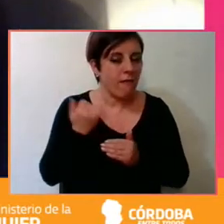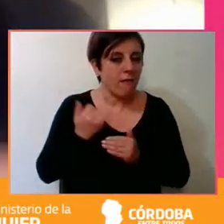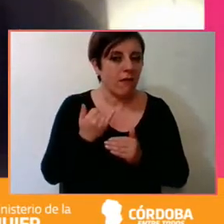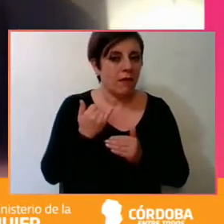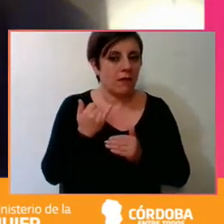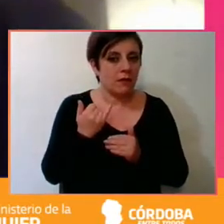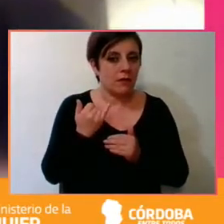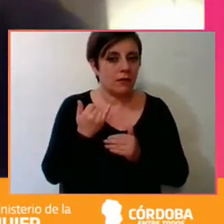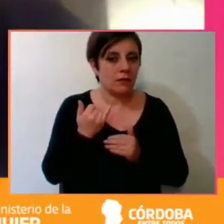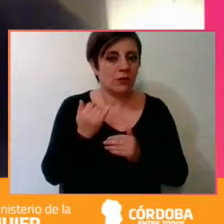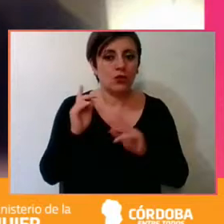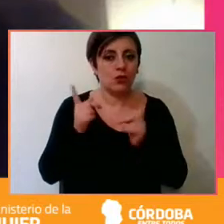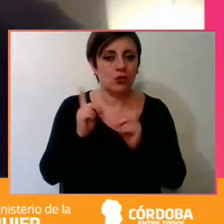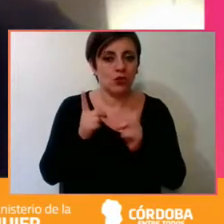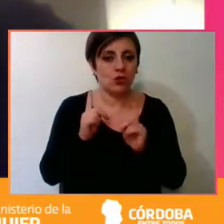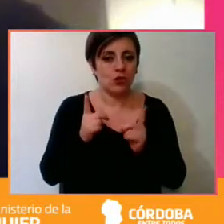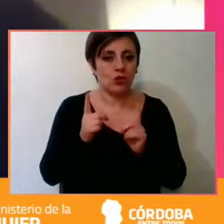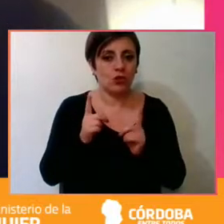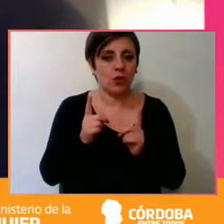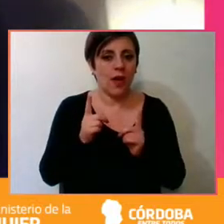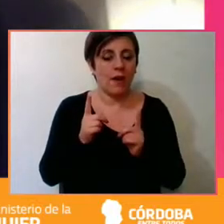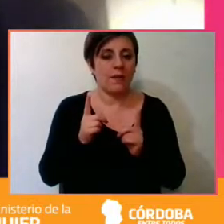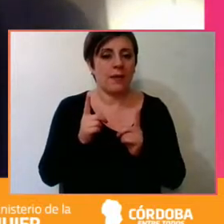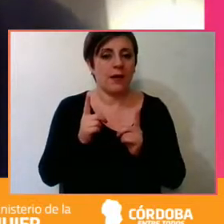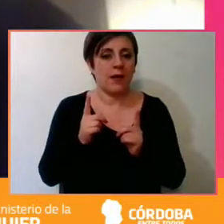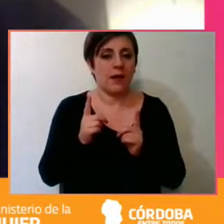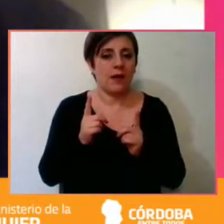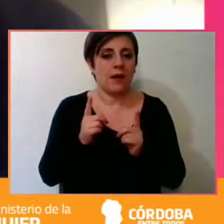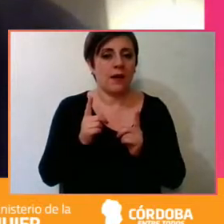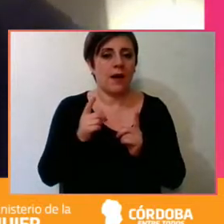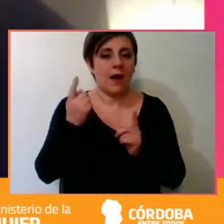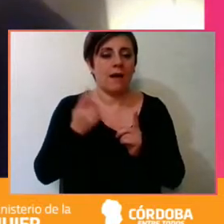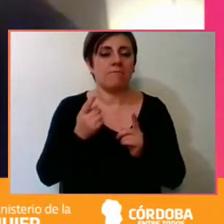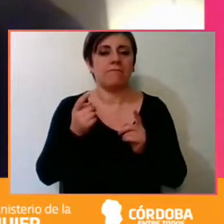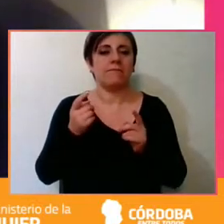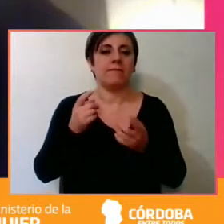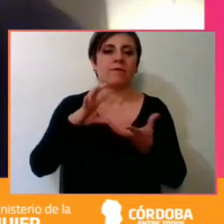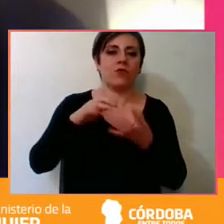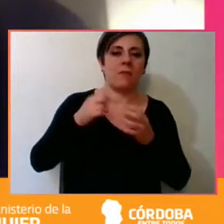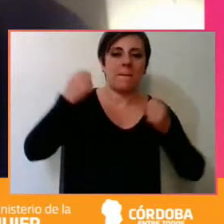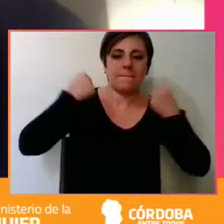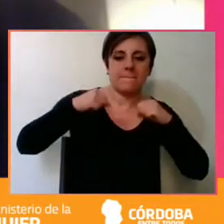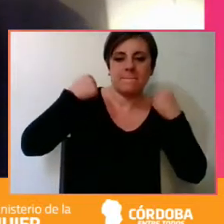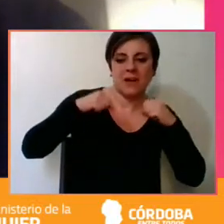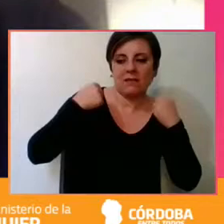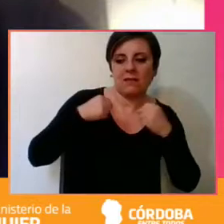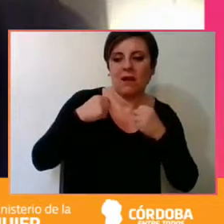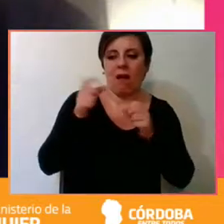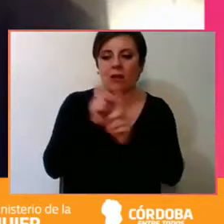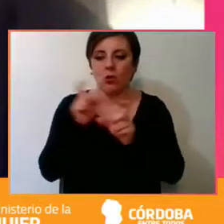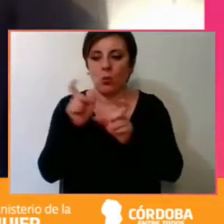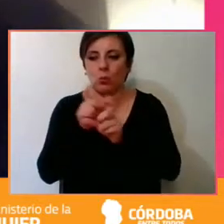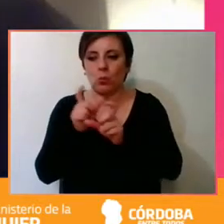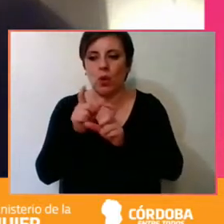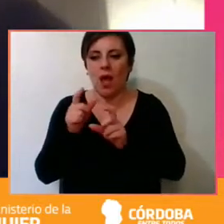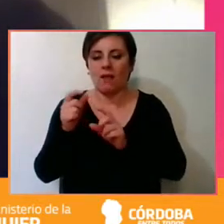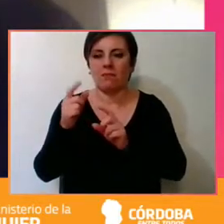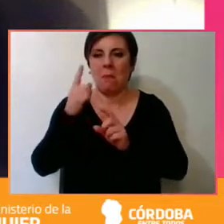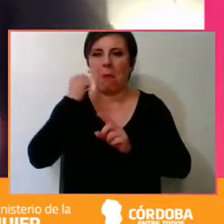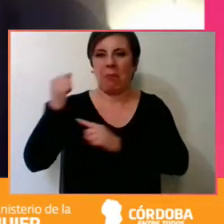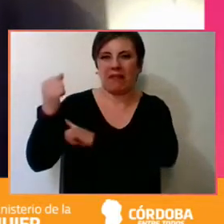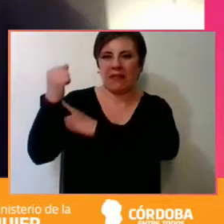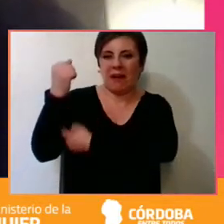de que todavía siguen perviviendo estructuras y prácticas patriarcales que subordinan,